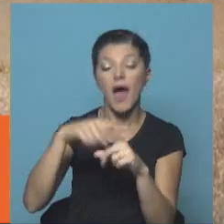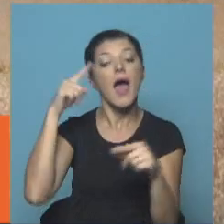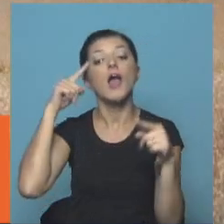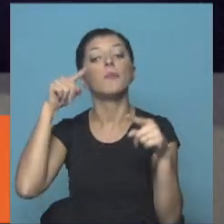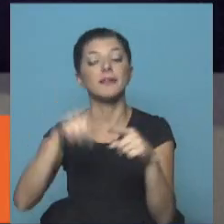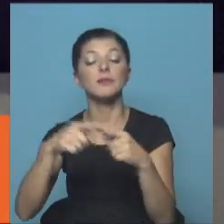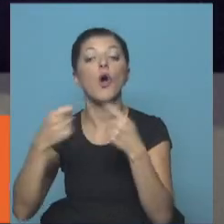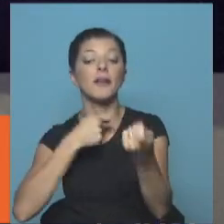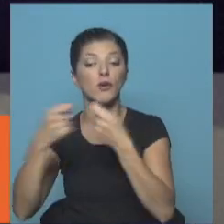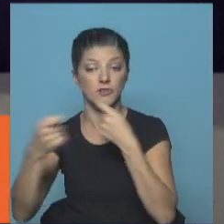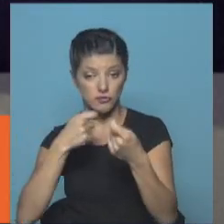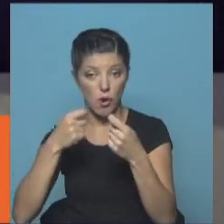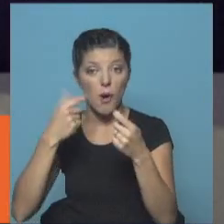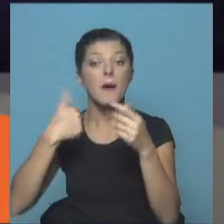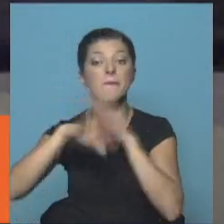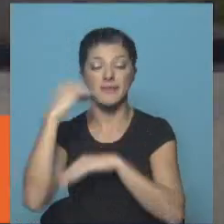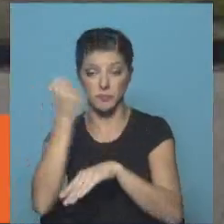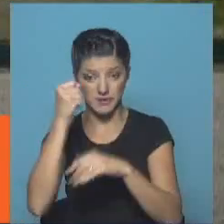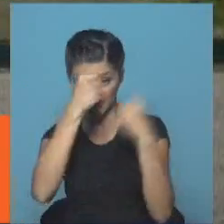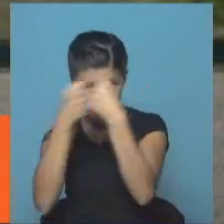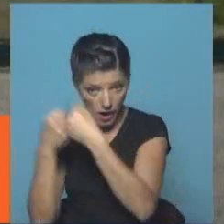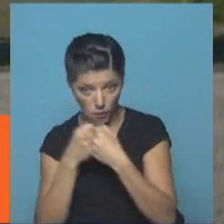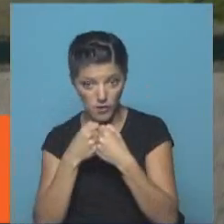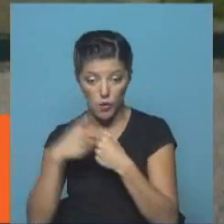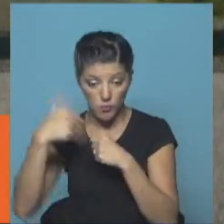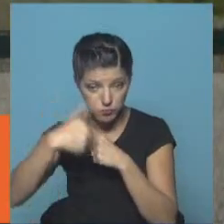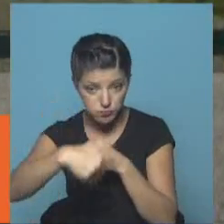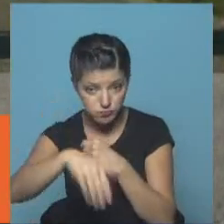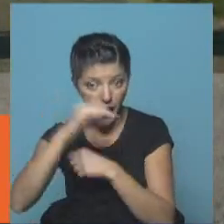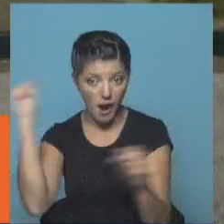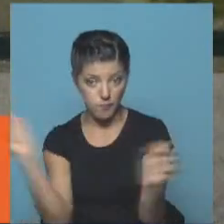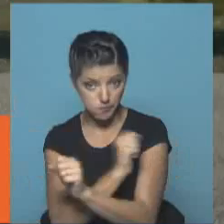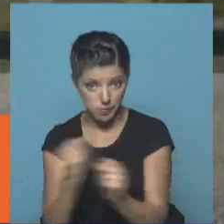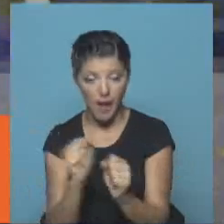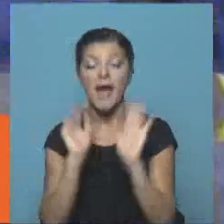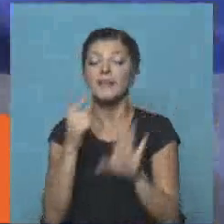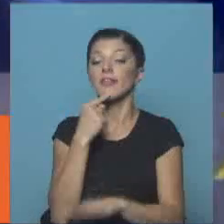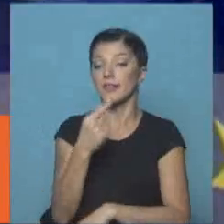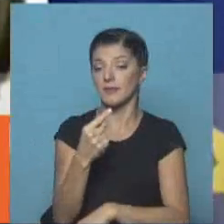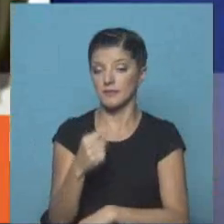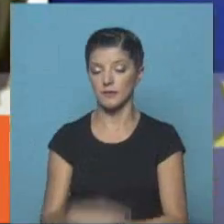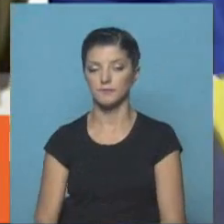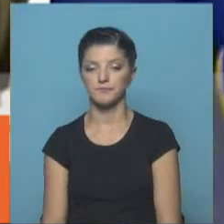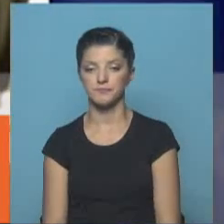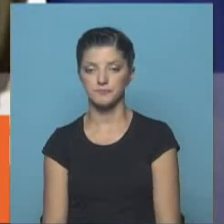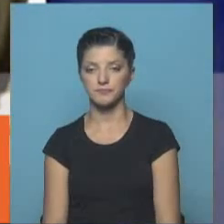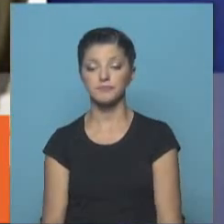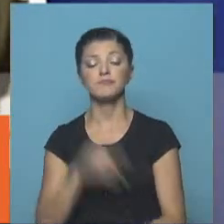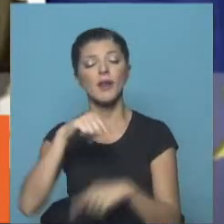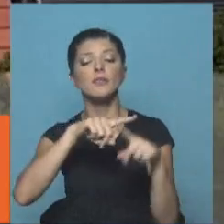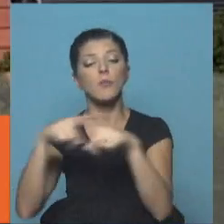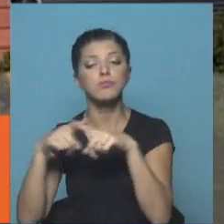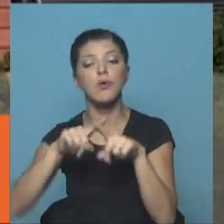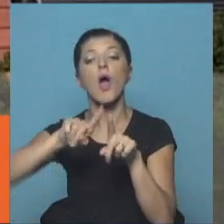la negociación principal del acuerdo en un futuro próximo, aseguraron. Las discusiones formales tendrán su